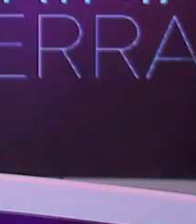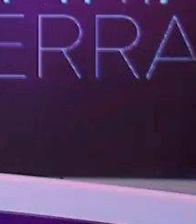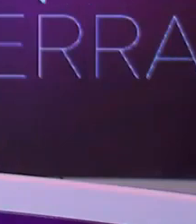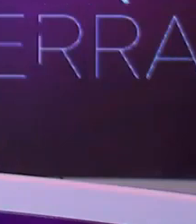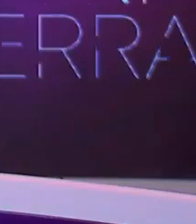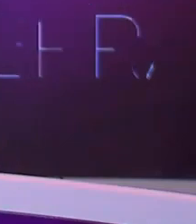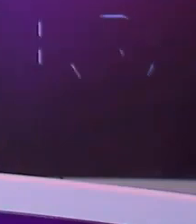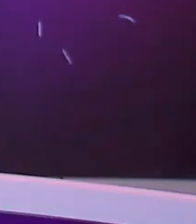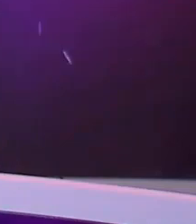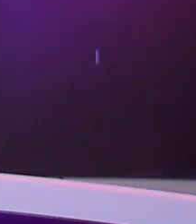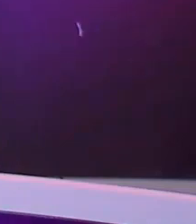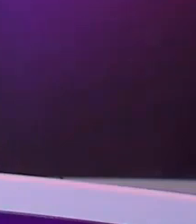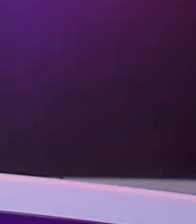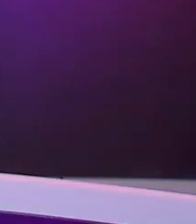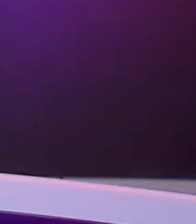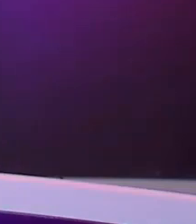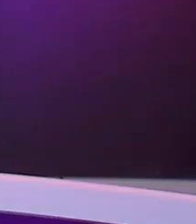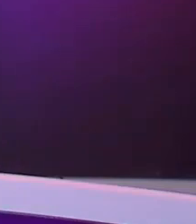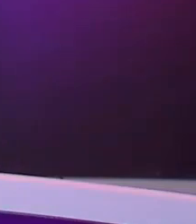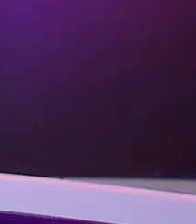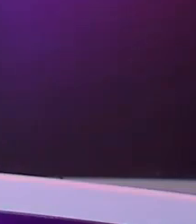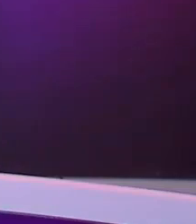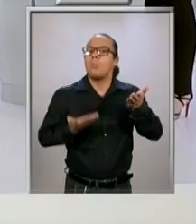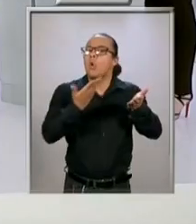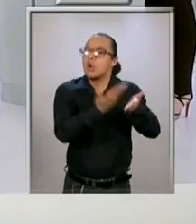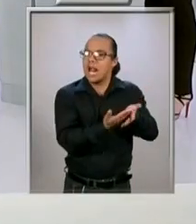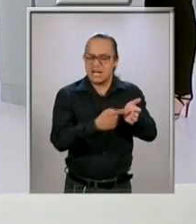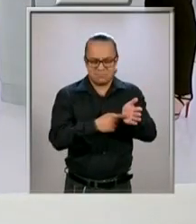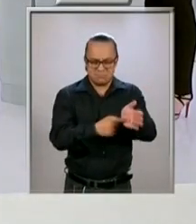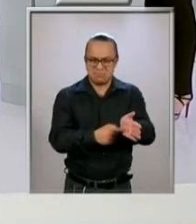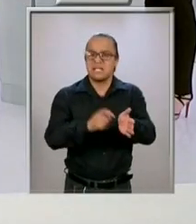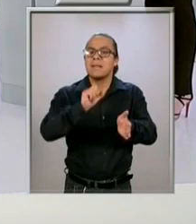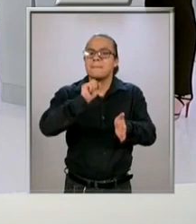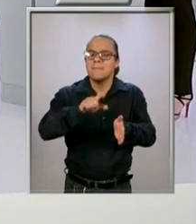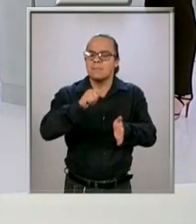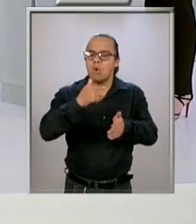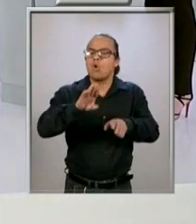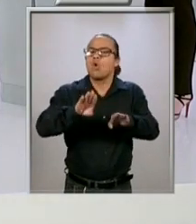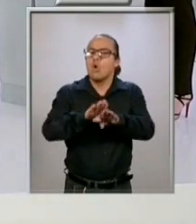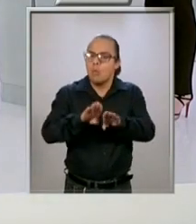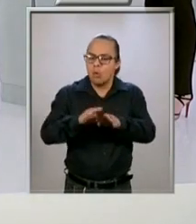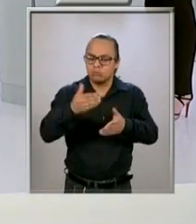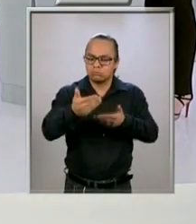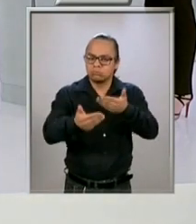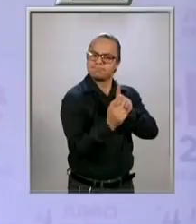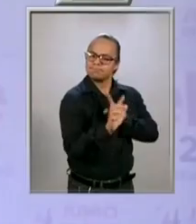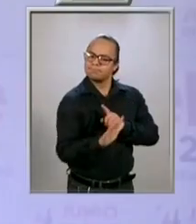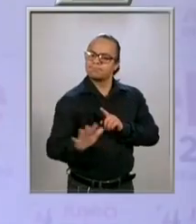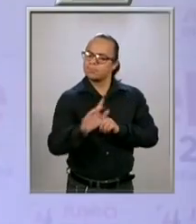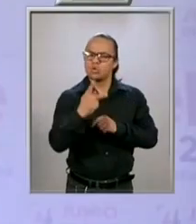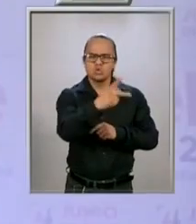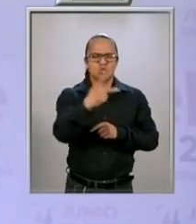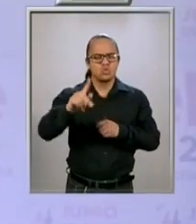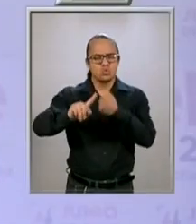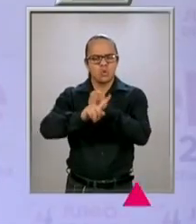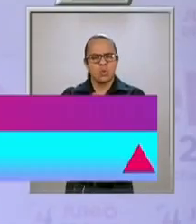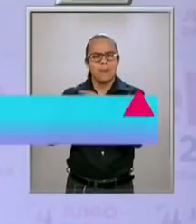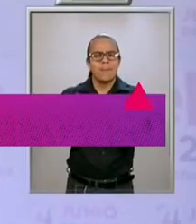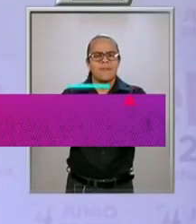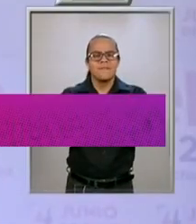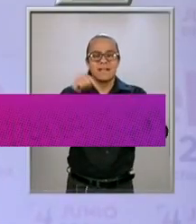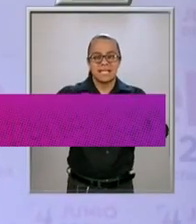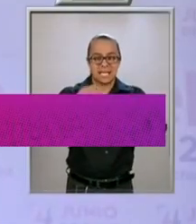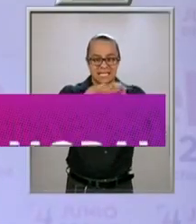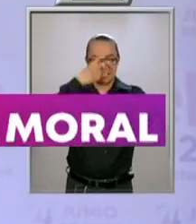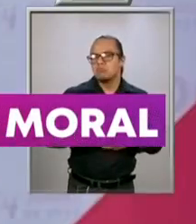en el Estado de México primer debate de entre candidatos a la gubernatura del Estado de México quién ganó las dos